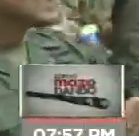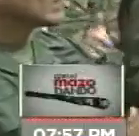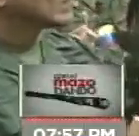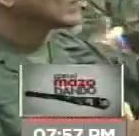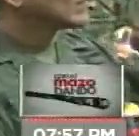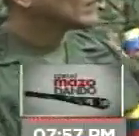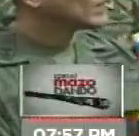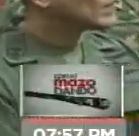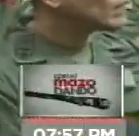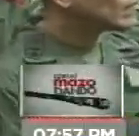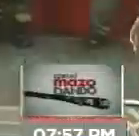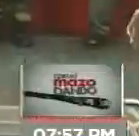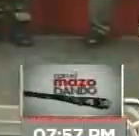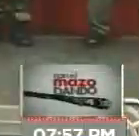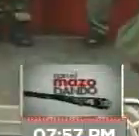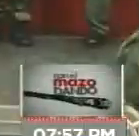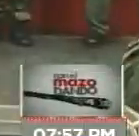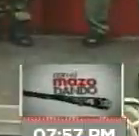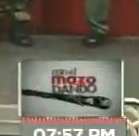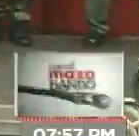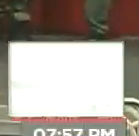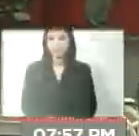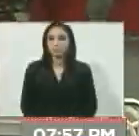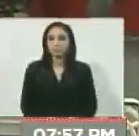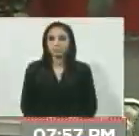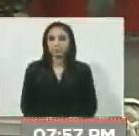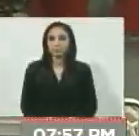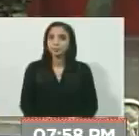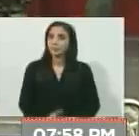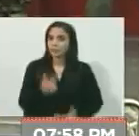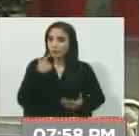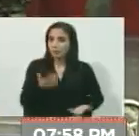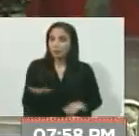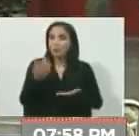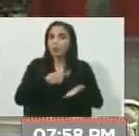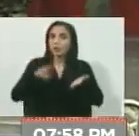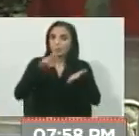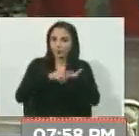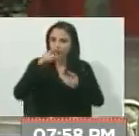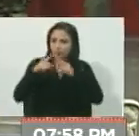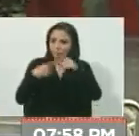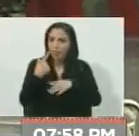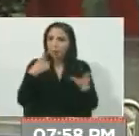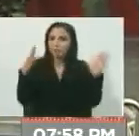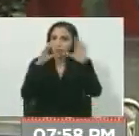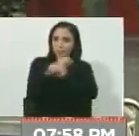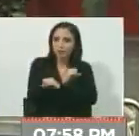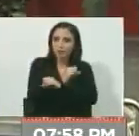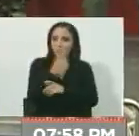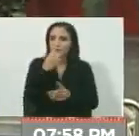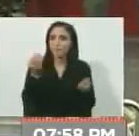Gracias Omar, Omar Acedo con su talento. La vamos a repetir en la noche porque hay que repetirla.